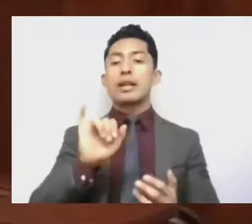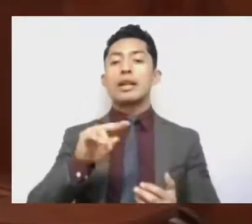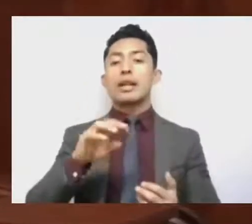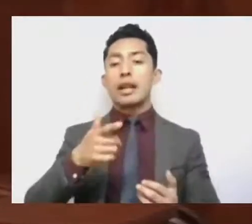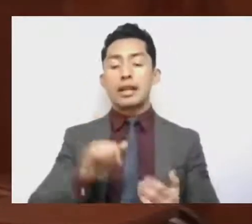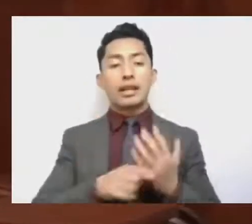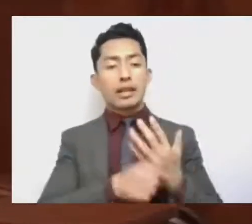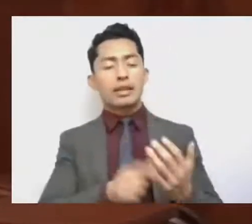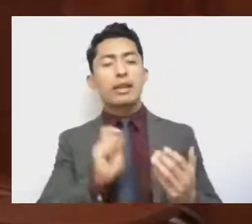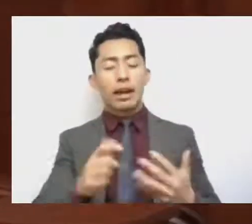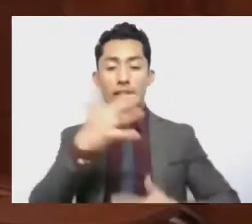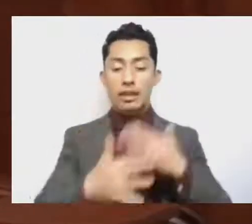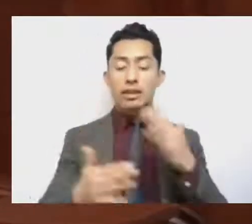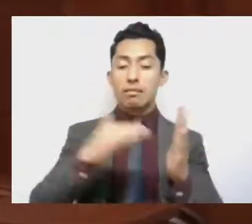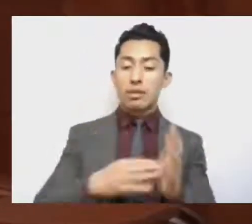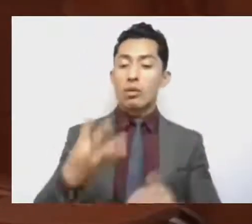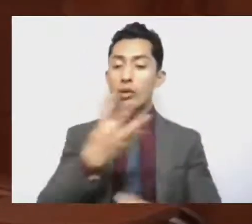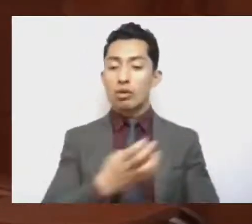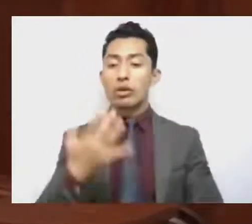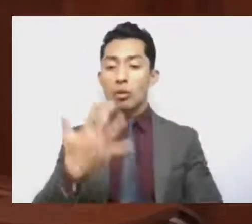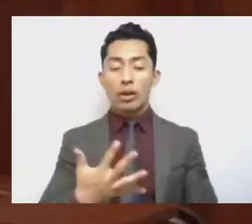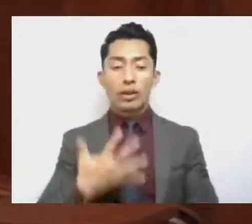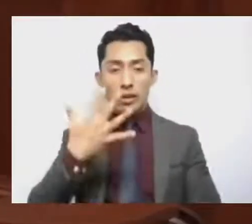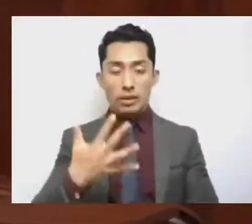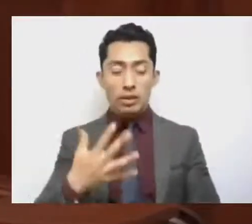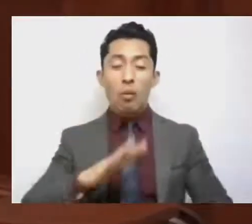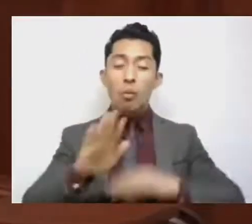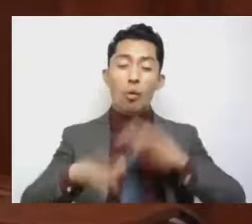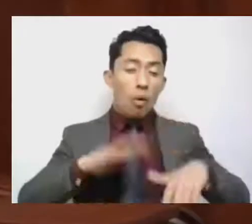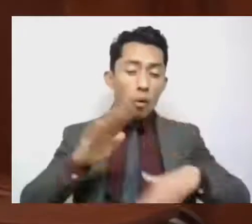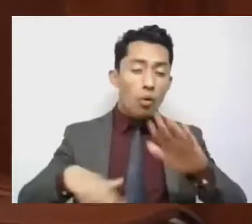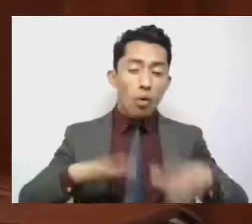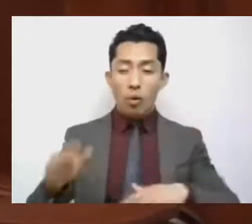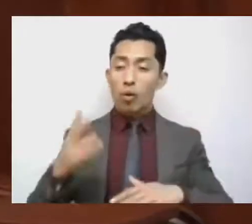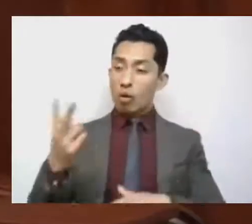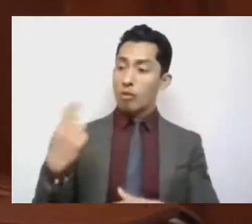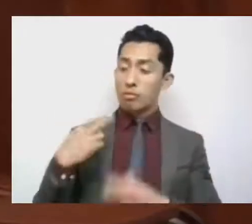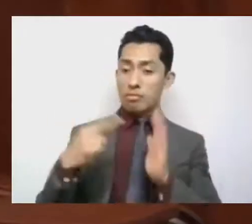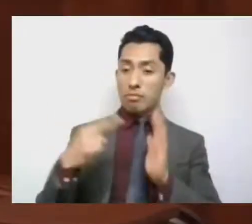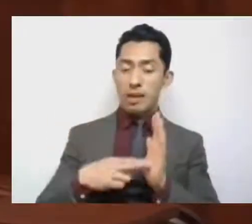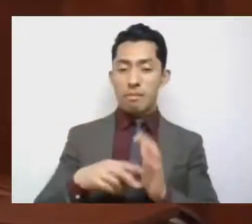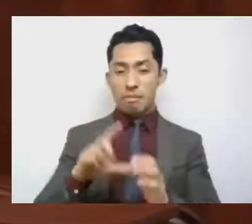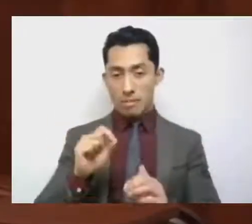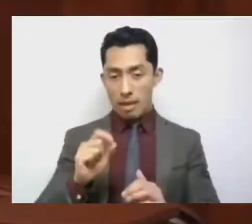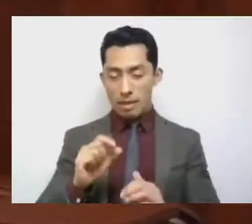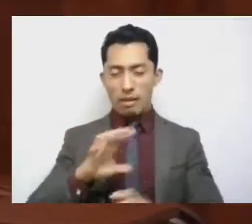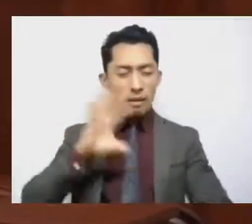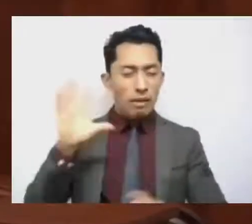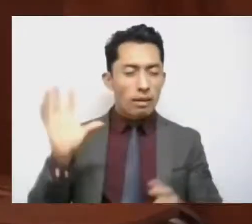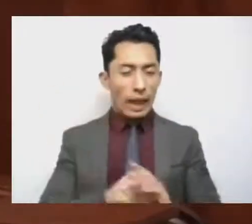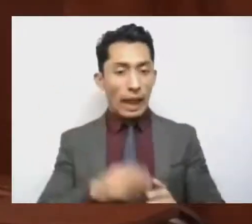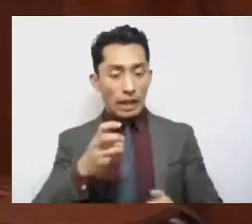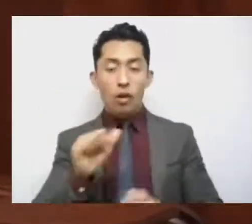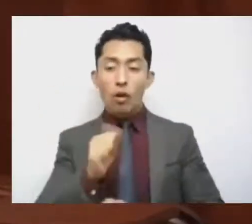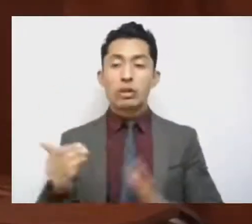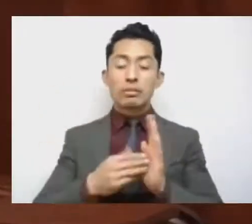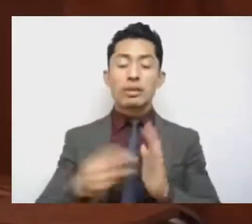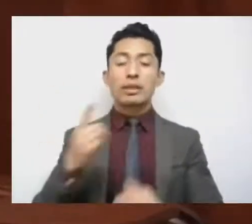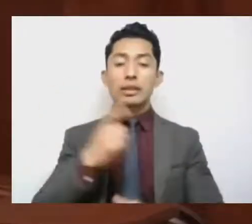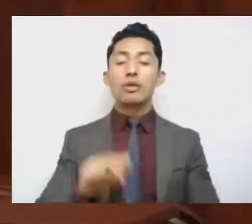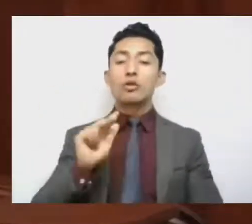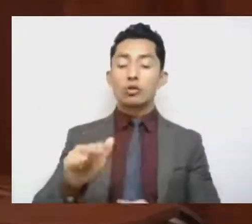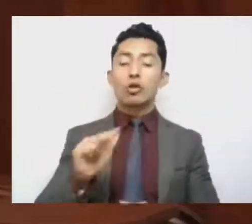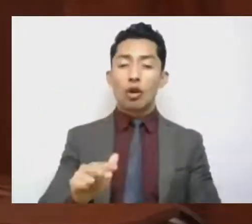los 15,455 decesos registrados en el 2020, un total de 11,118